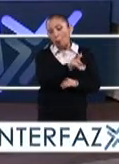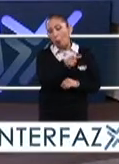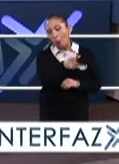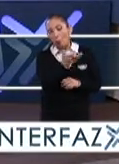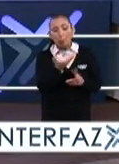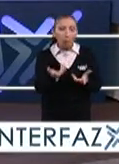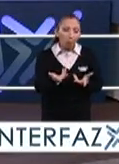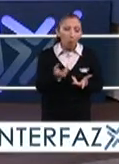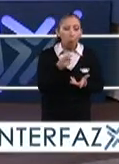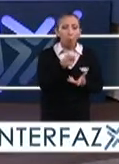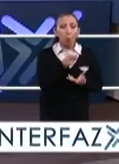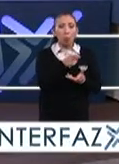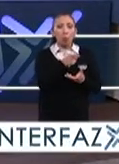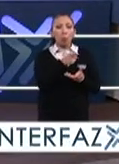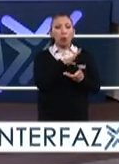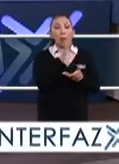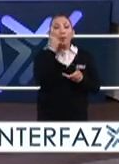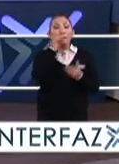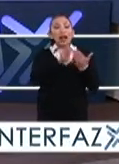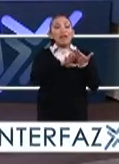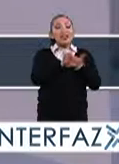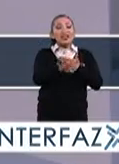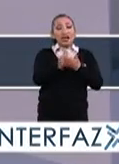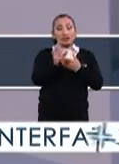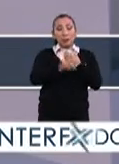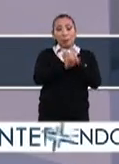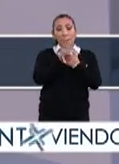para poder prevenir esas